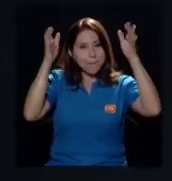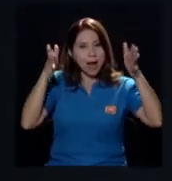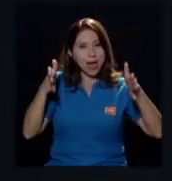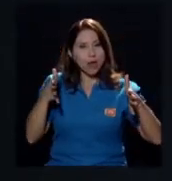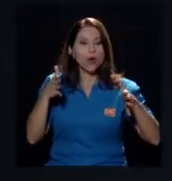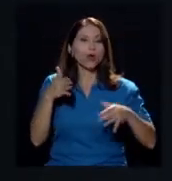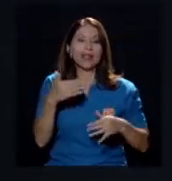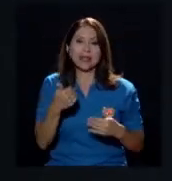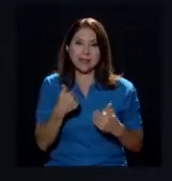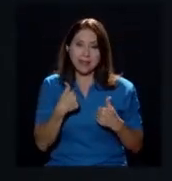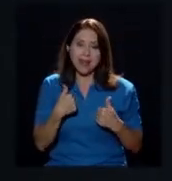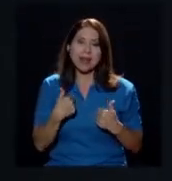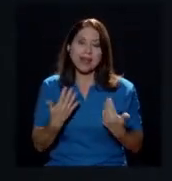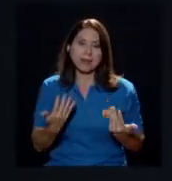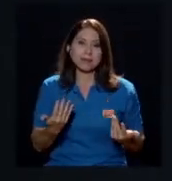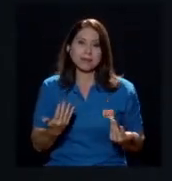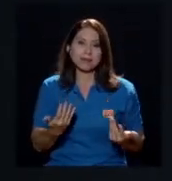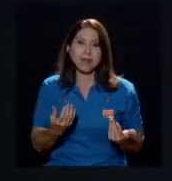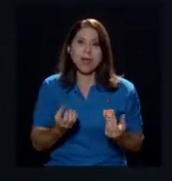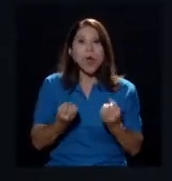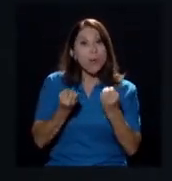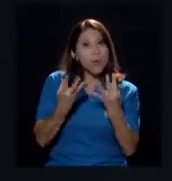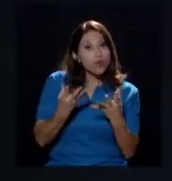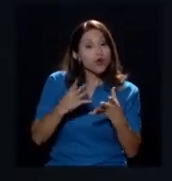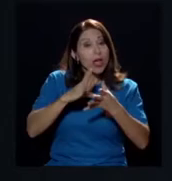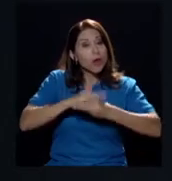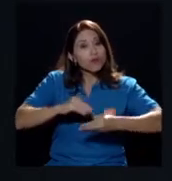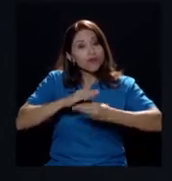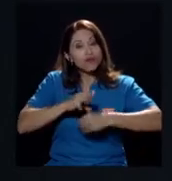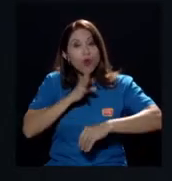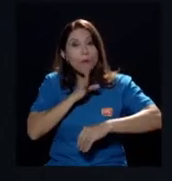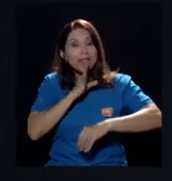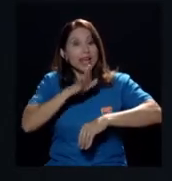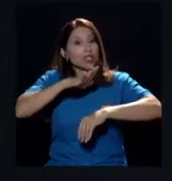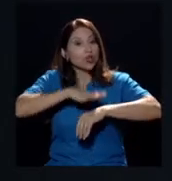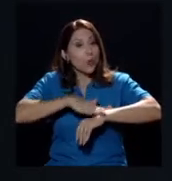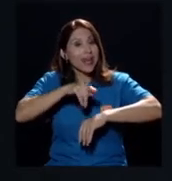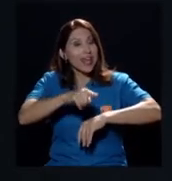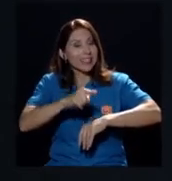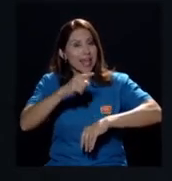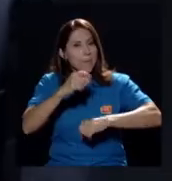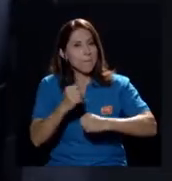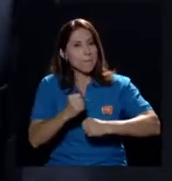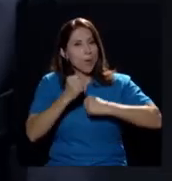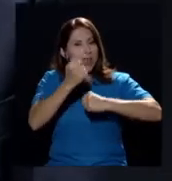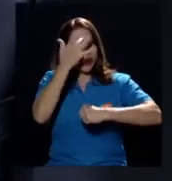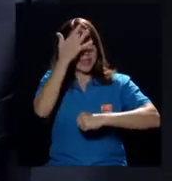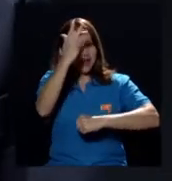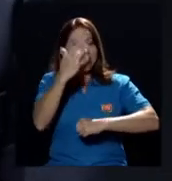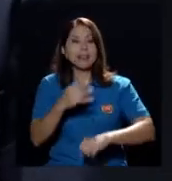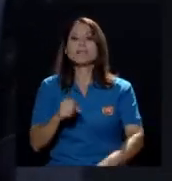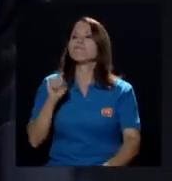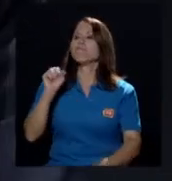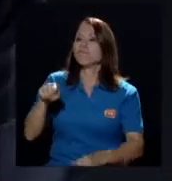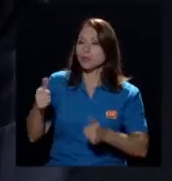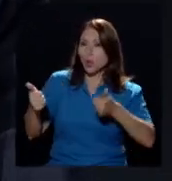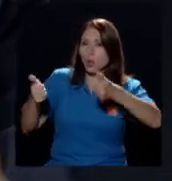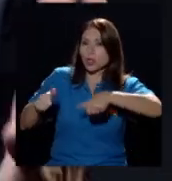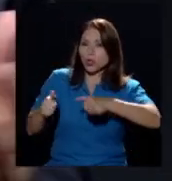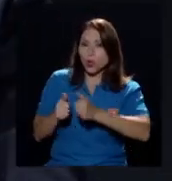tiene mucho que comentar sobre ese poder inteligente si coincido con usted